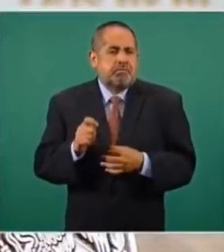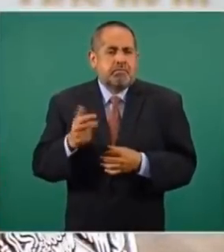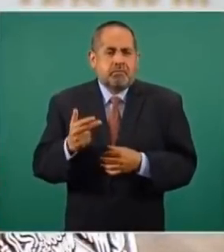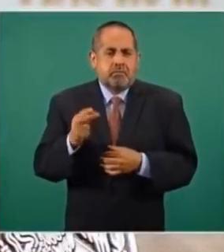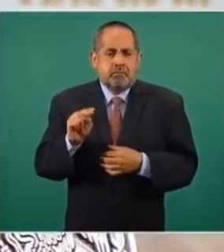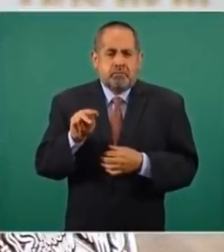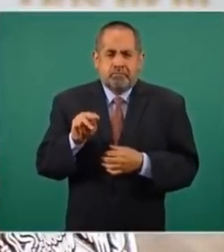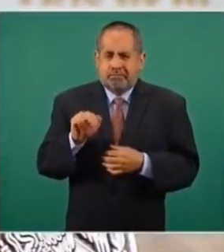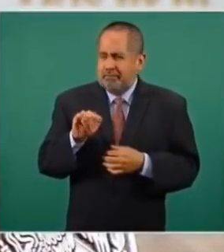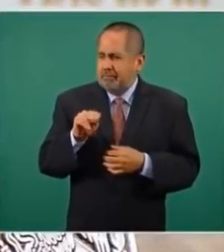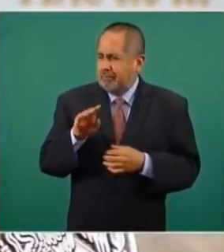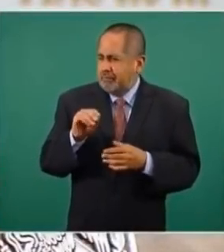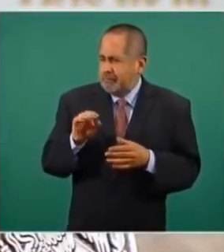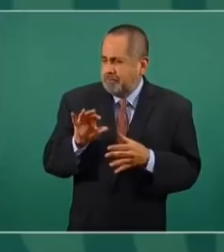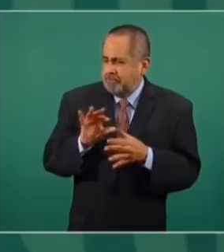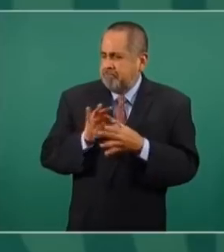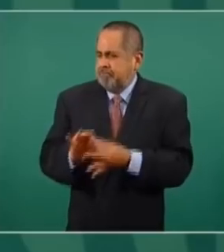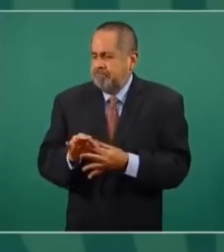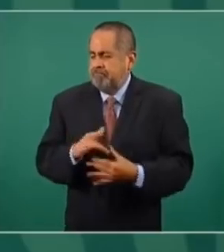iba